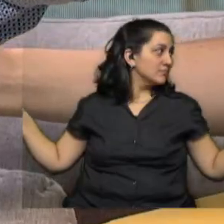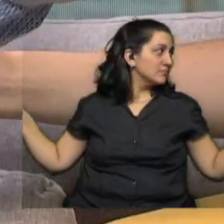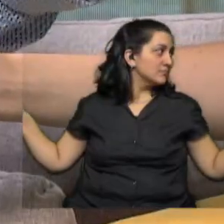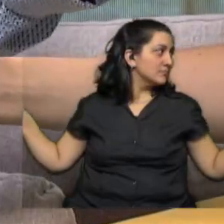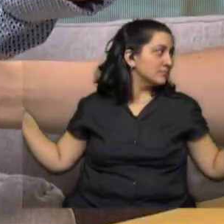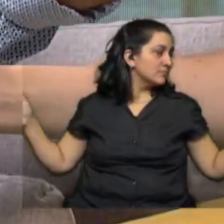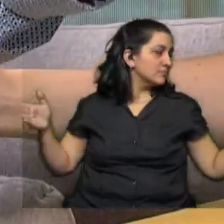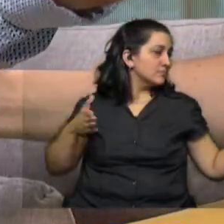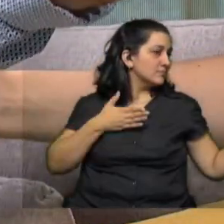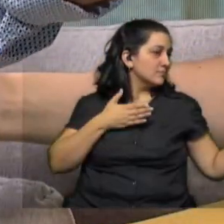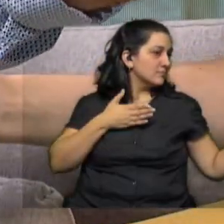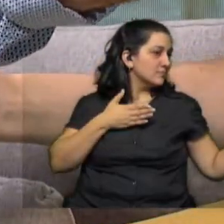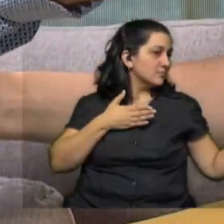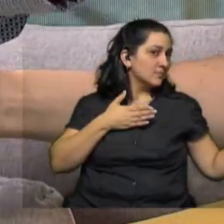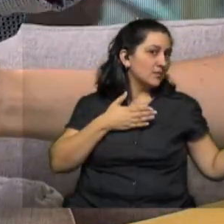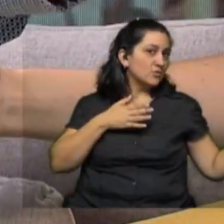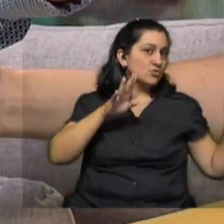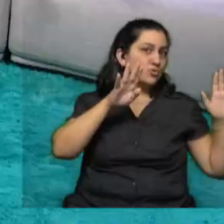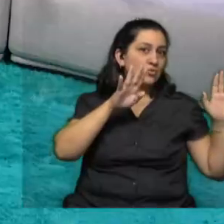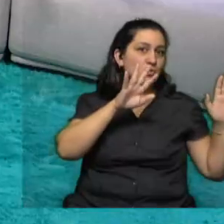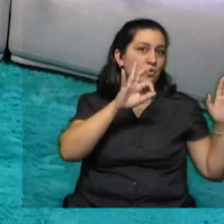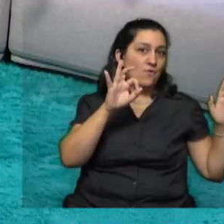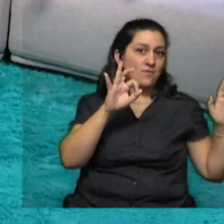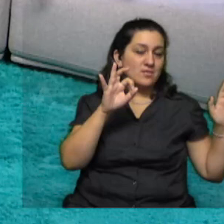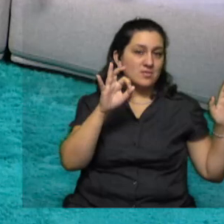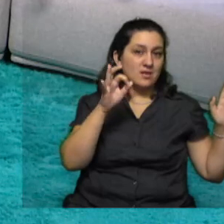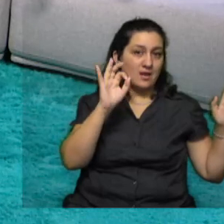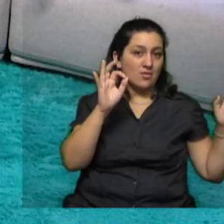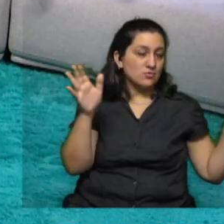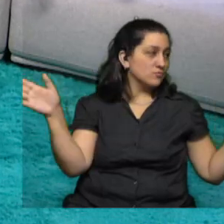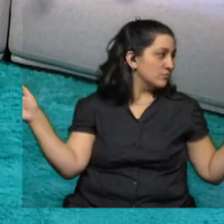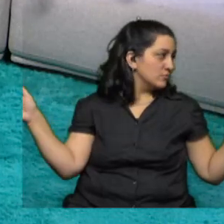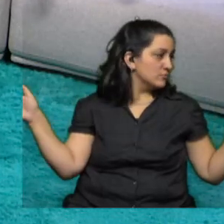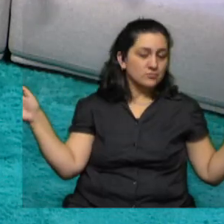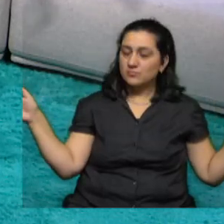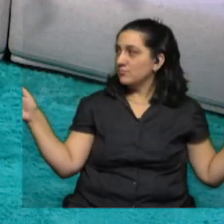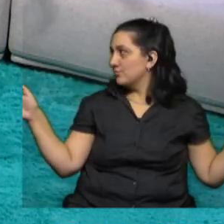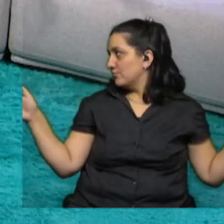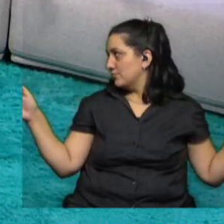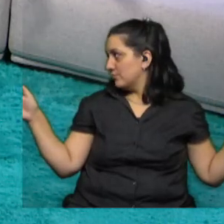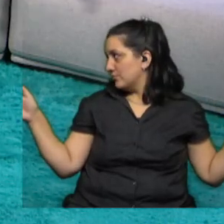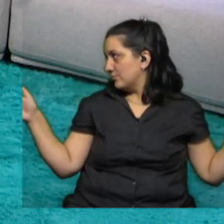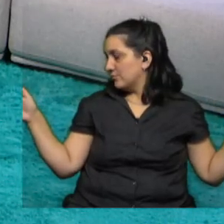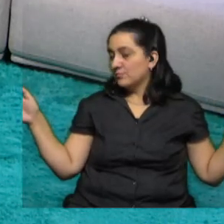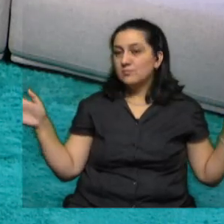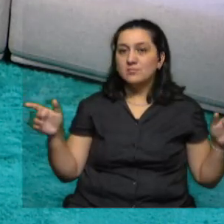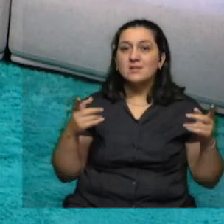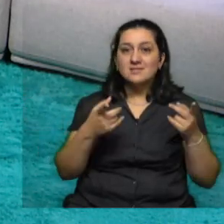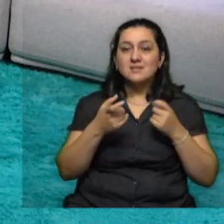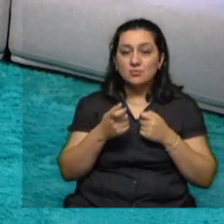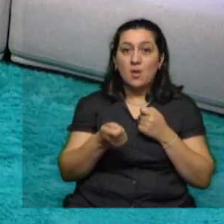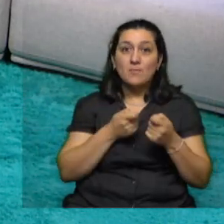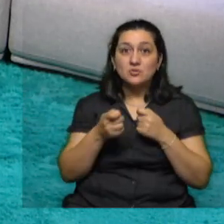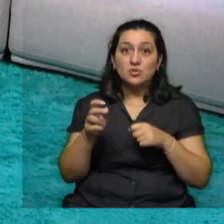fuera los 45 grados, estos son 90 grados. Y a la derecha, ¿sí? Izquierda-derecha, no vemos, no estamos en posición de control. Quiere decir,